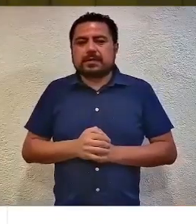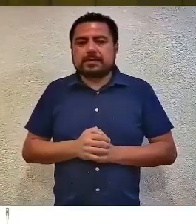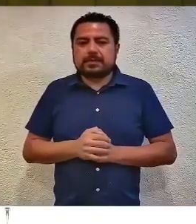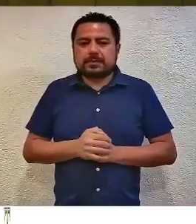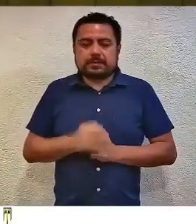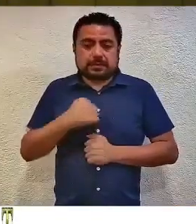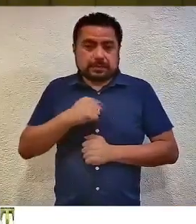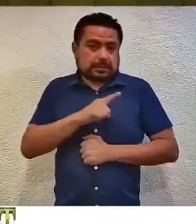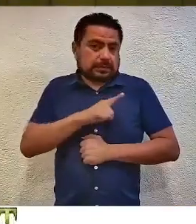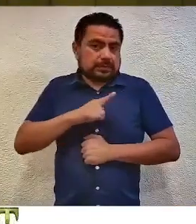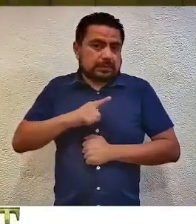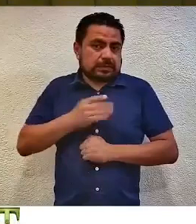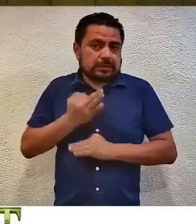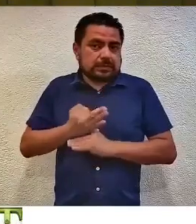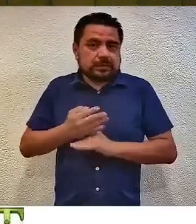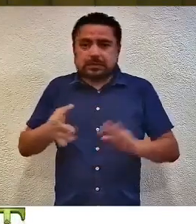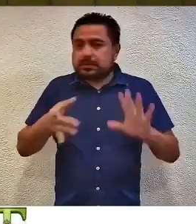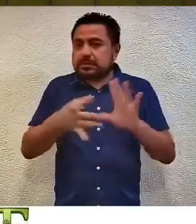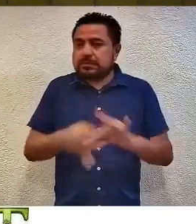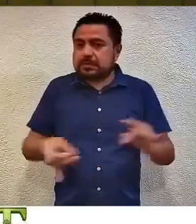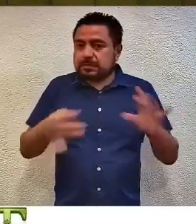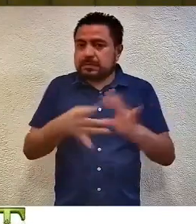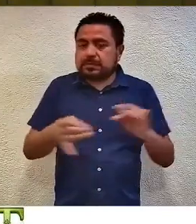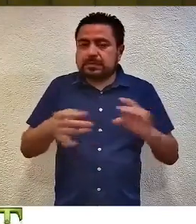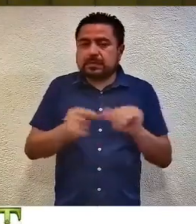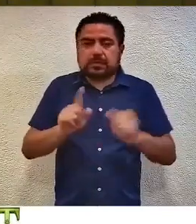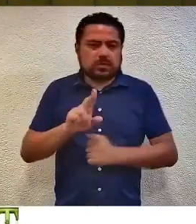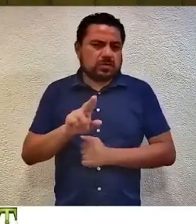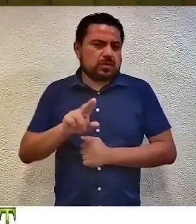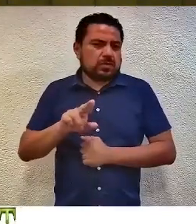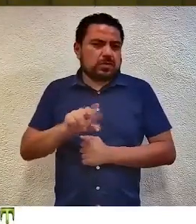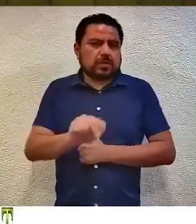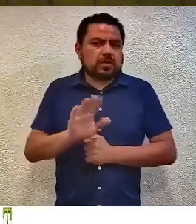Debo de decir que no me